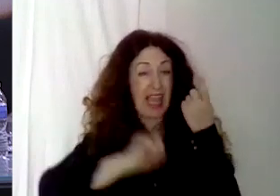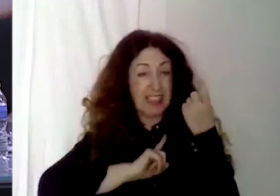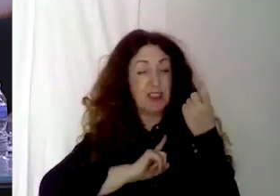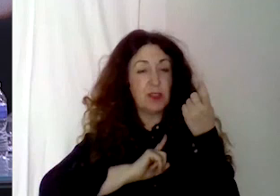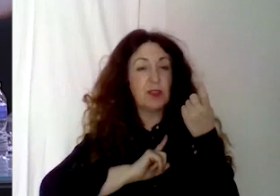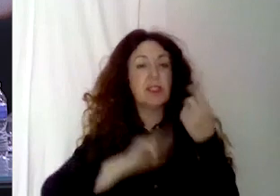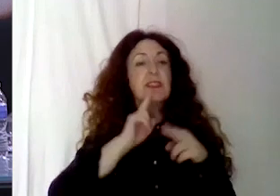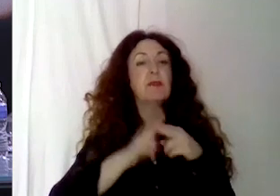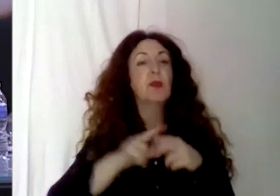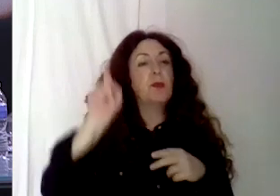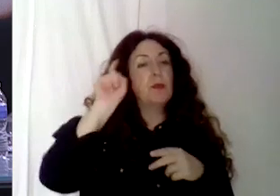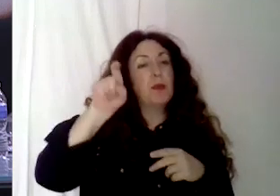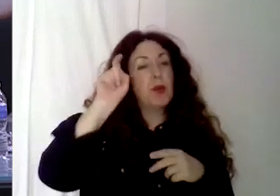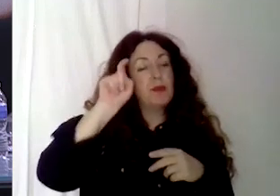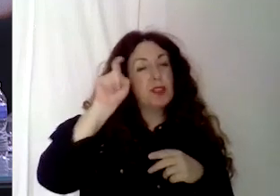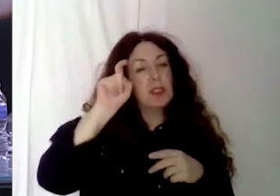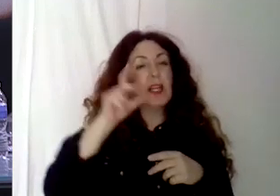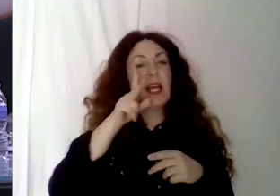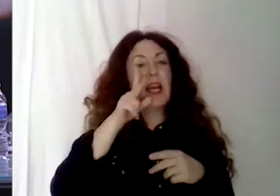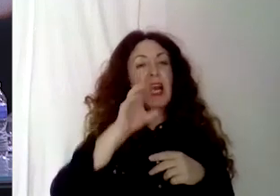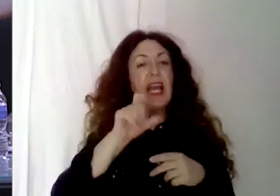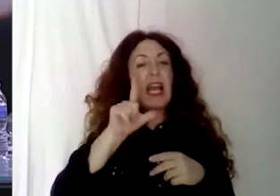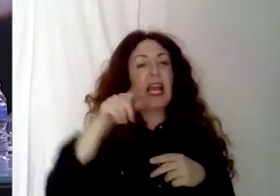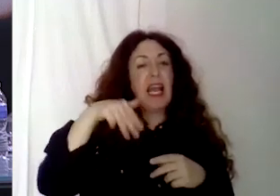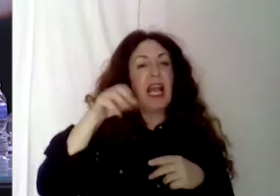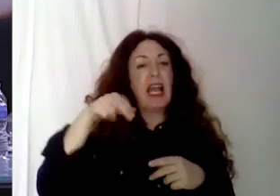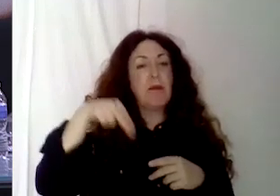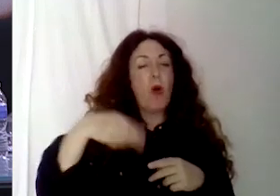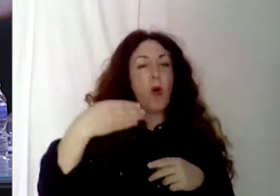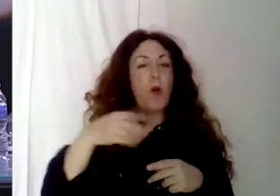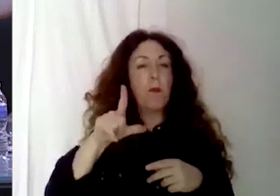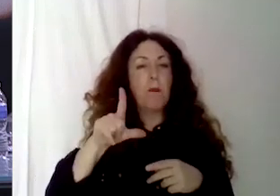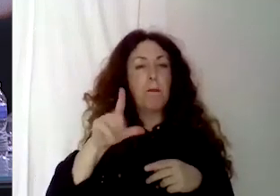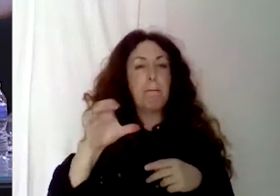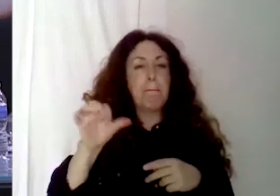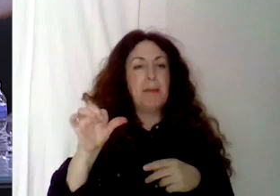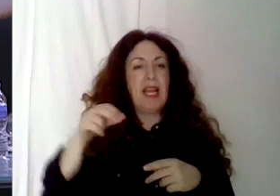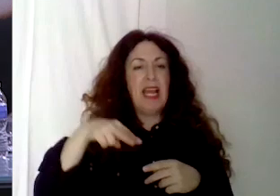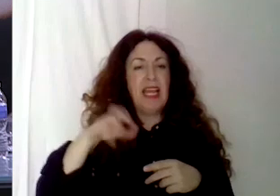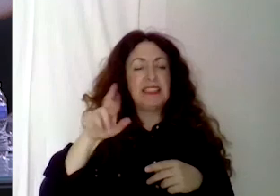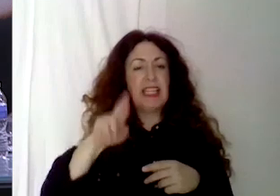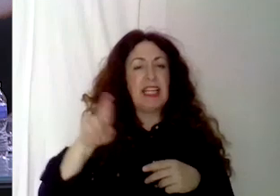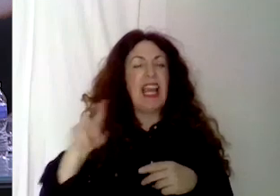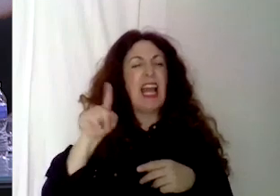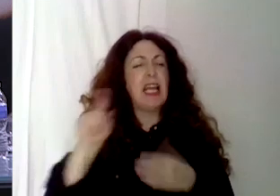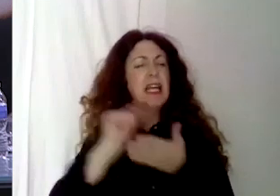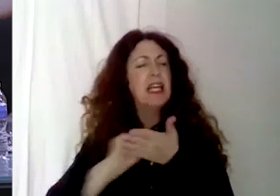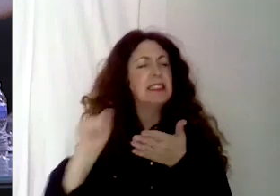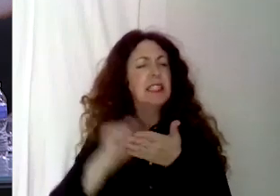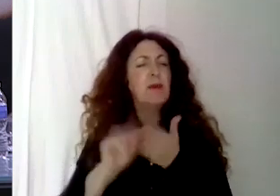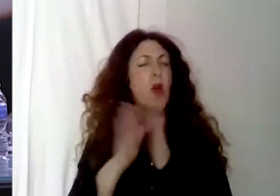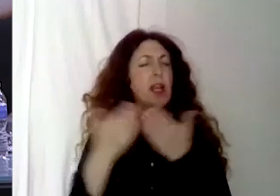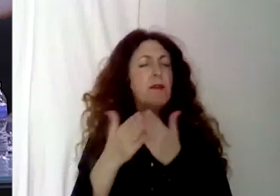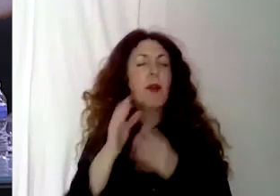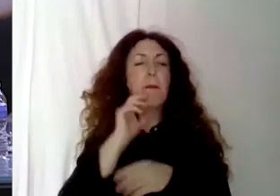que se llama el profesor Helmut Plessner, escribió un libro extraordinario sobre los confines del comportamiento. Y vamos